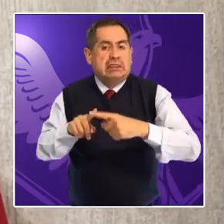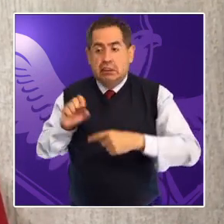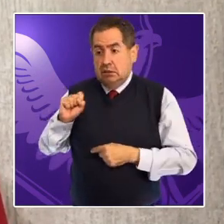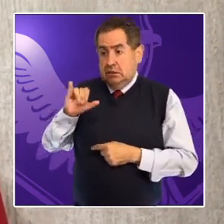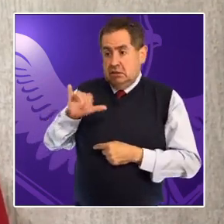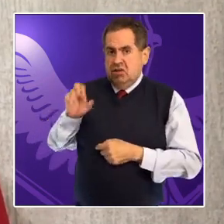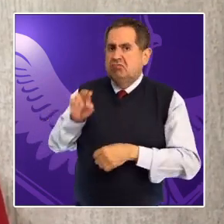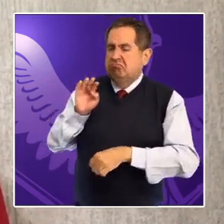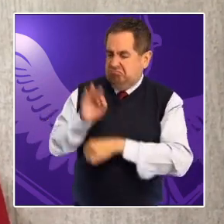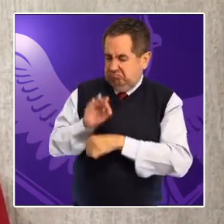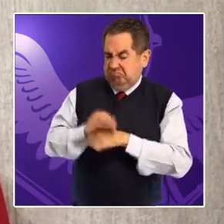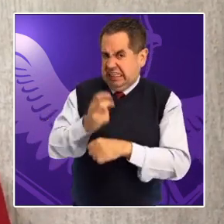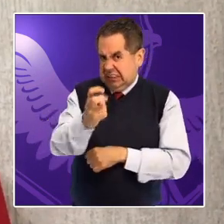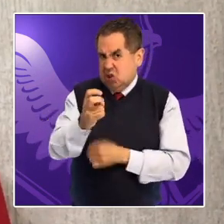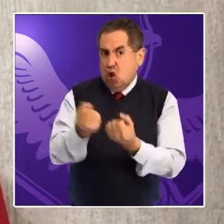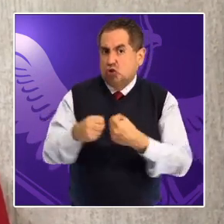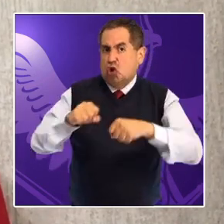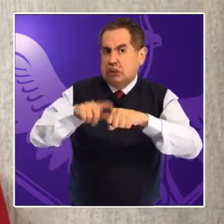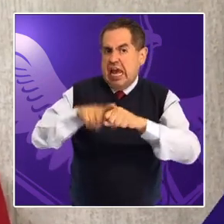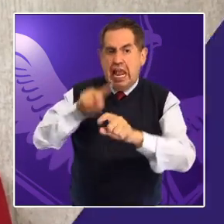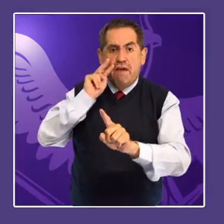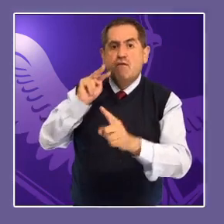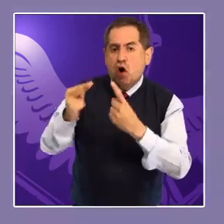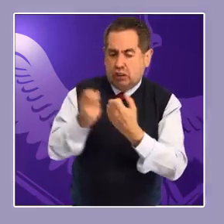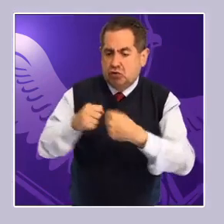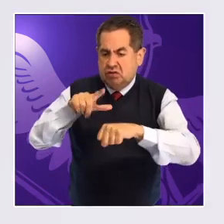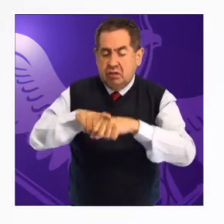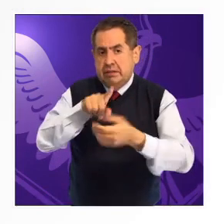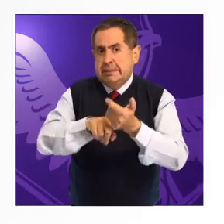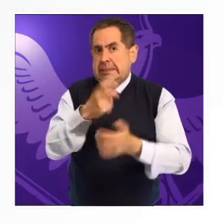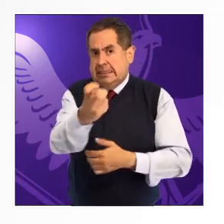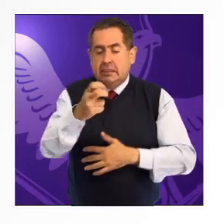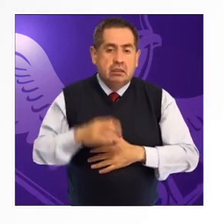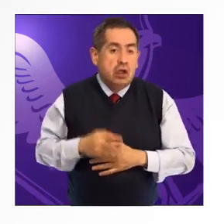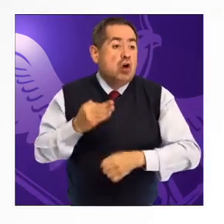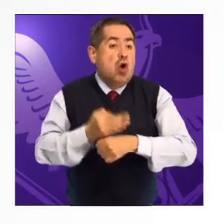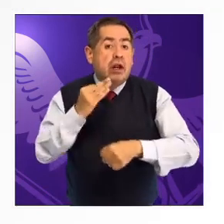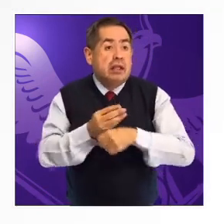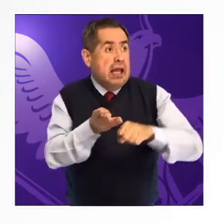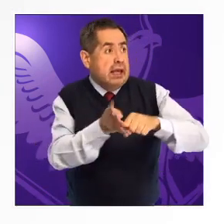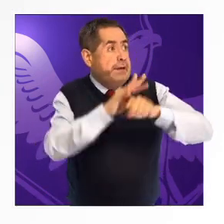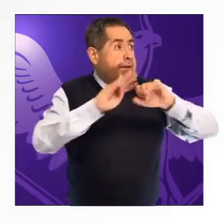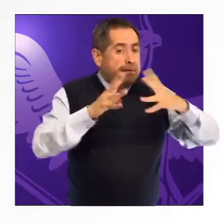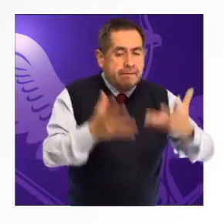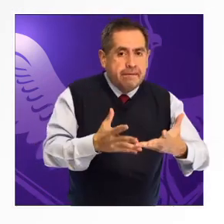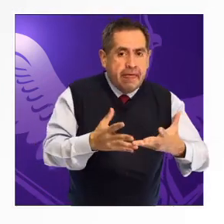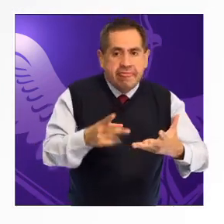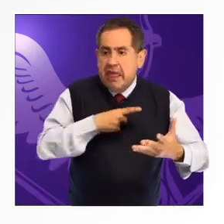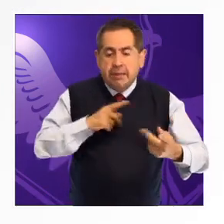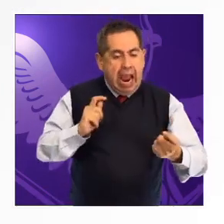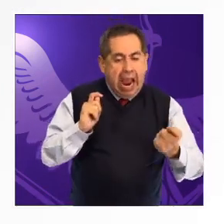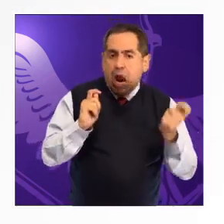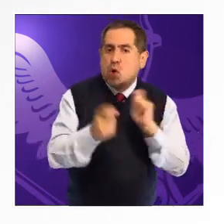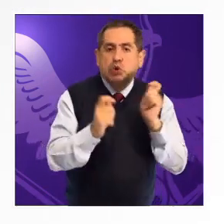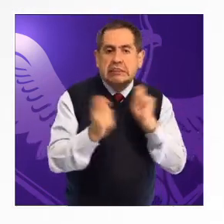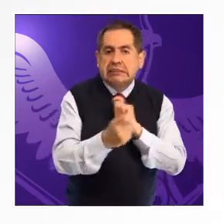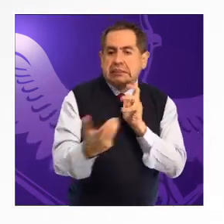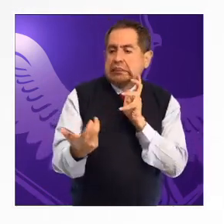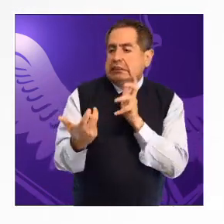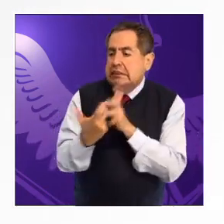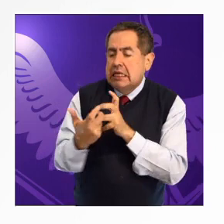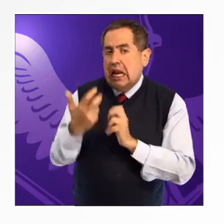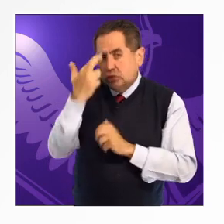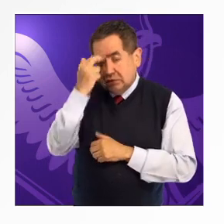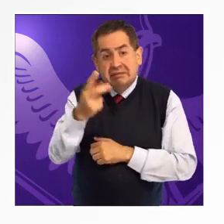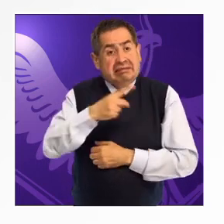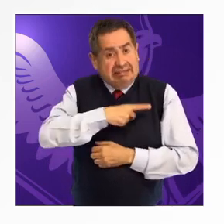Justicia, creo que debemos comprender que en momentos de pandemia se tienen que hacer otro tipo de ajustes razonables, pero que se tienen que hacer.